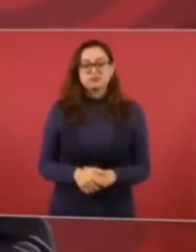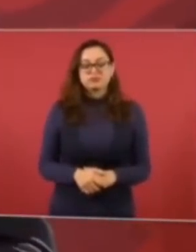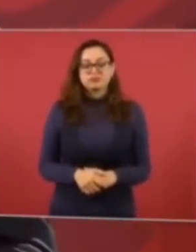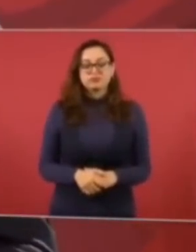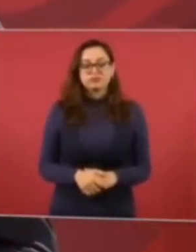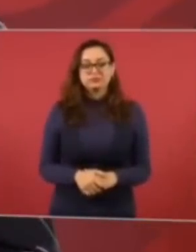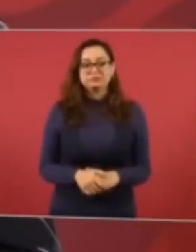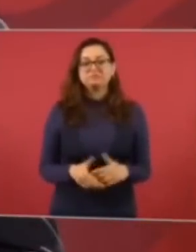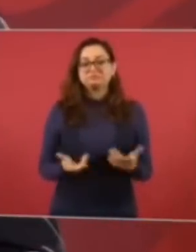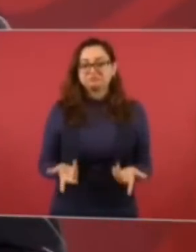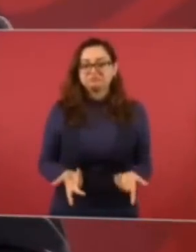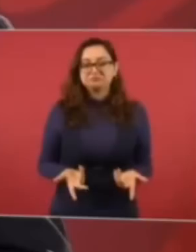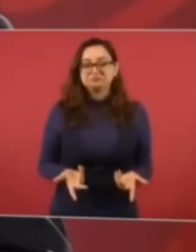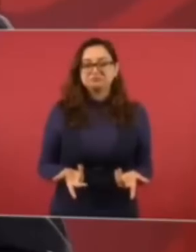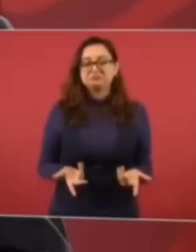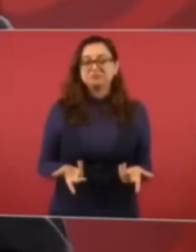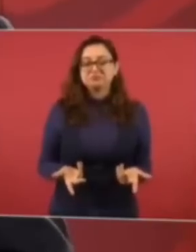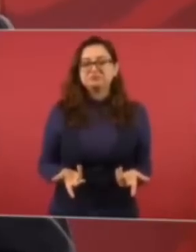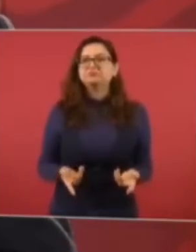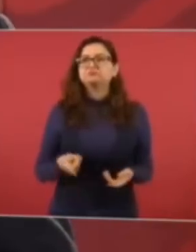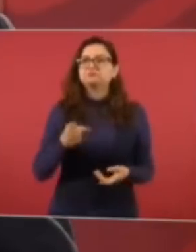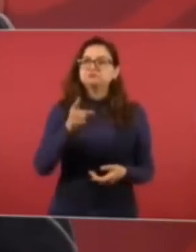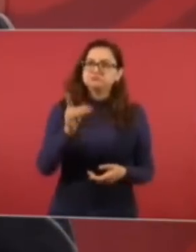que no haya plurinominal